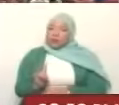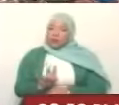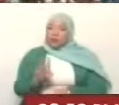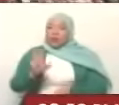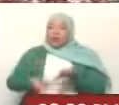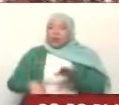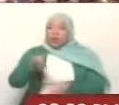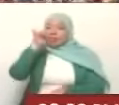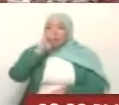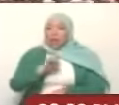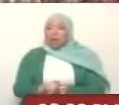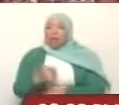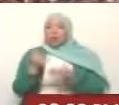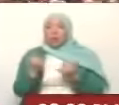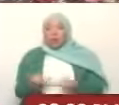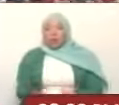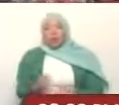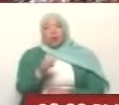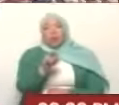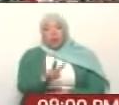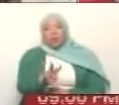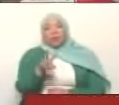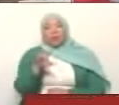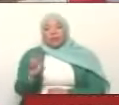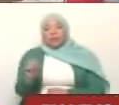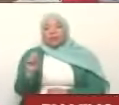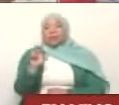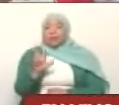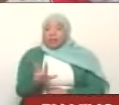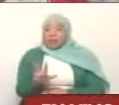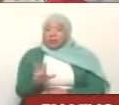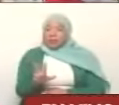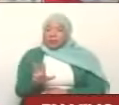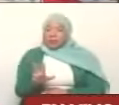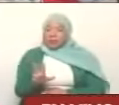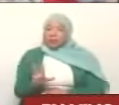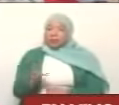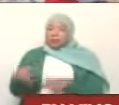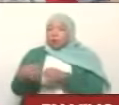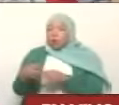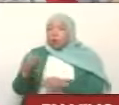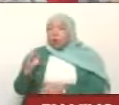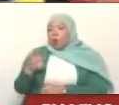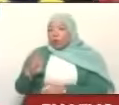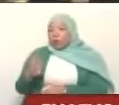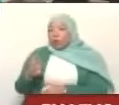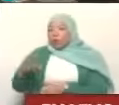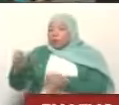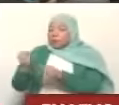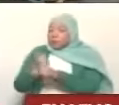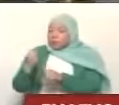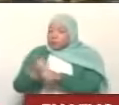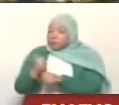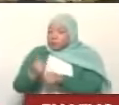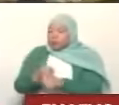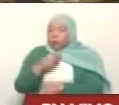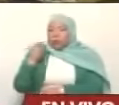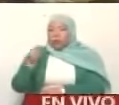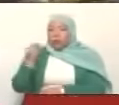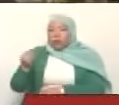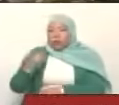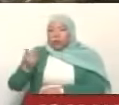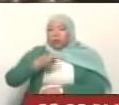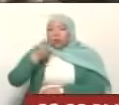15 años. Actualmente tengo 23 años. Y bueno, hemos venido actualmente desempeño organizador de la juventud del